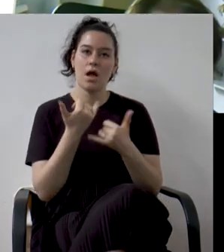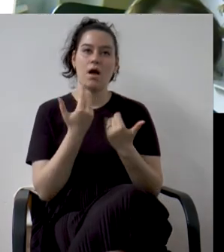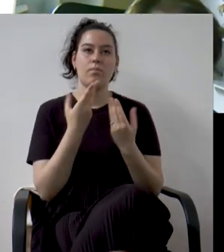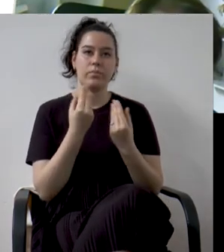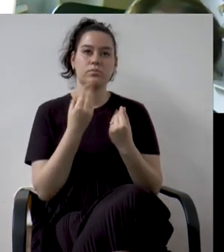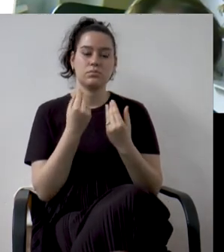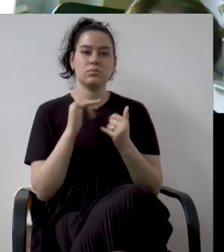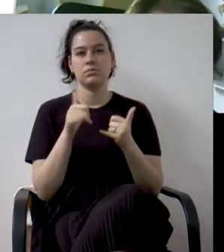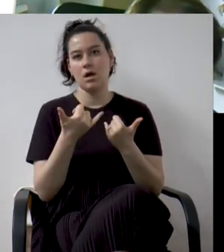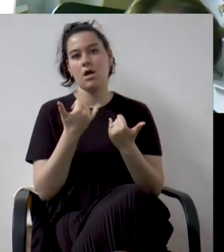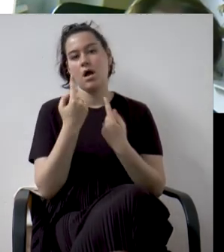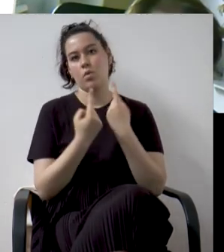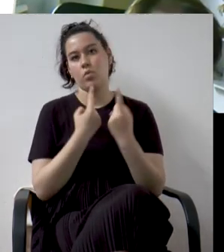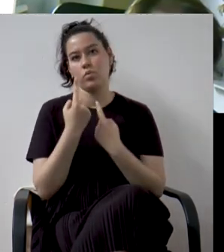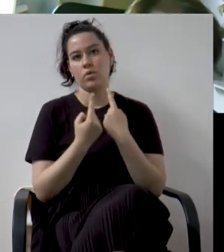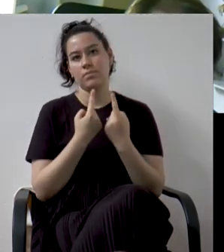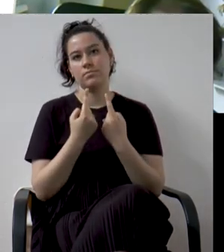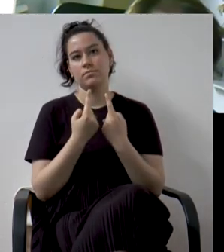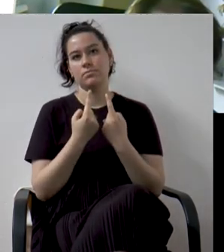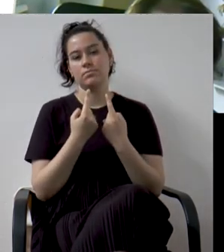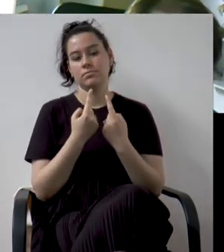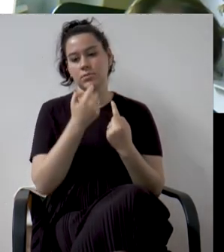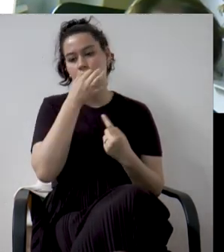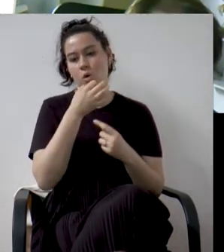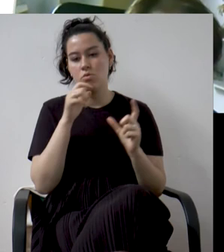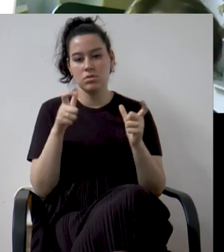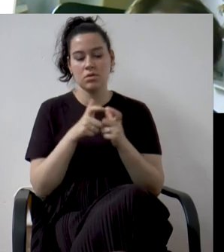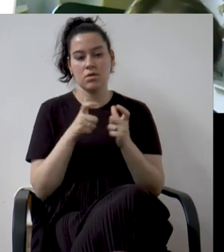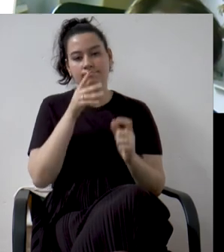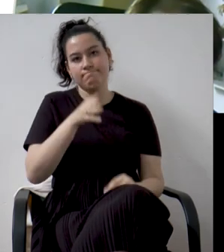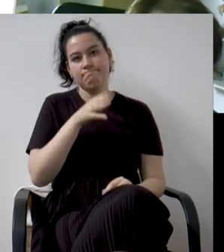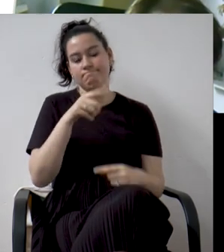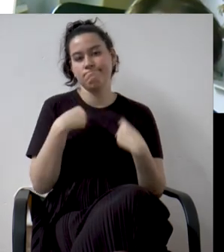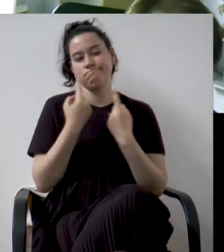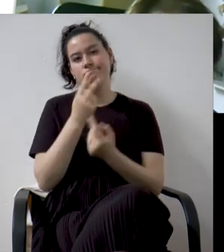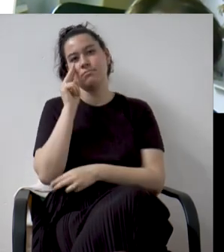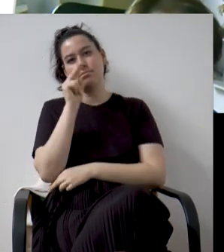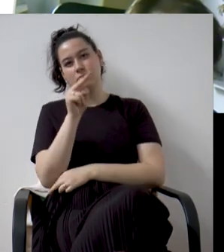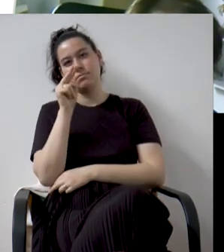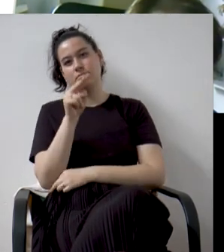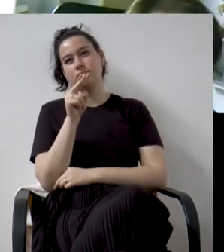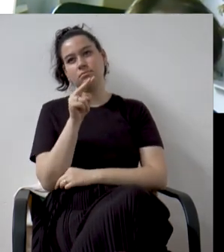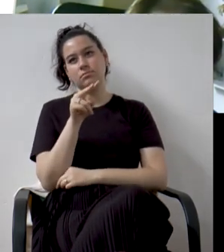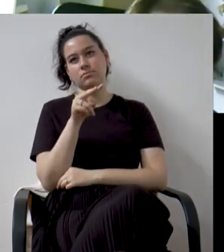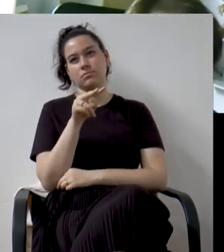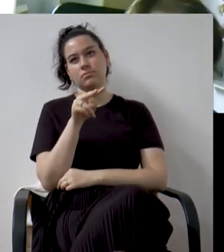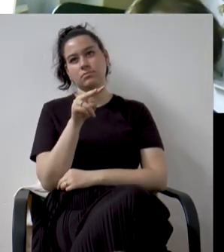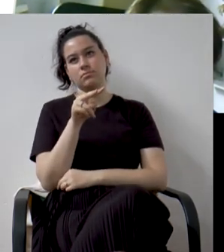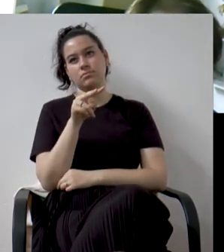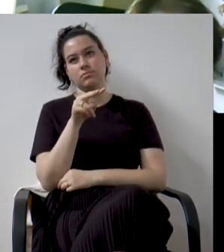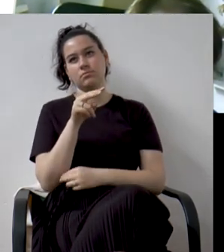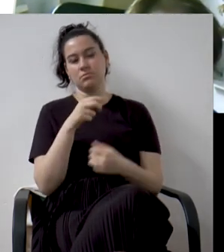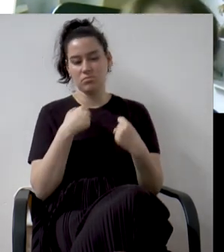sesiones, pero en algunas sesiones del Consejo, cuando nosotros vemos que hay una